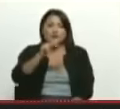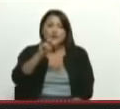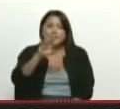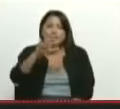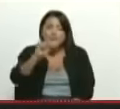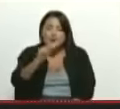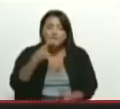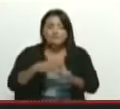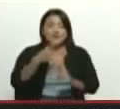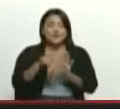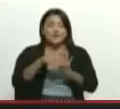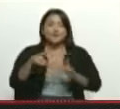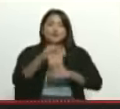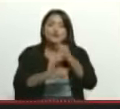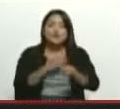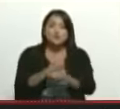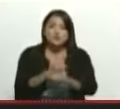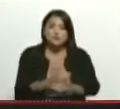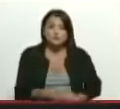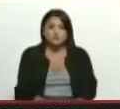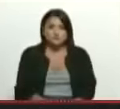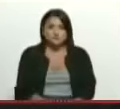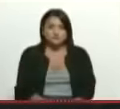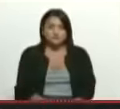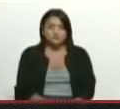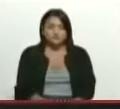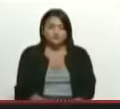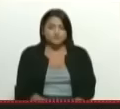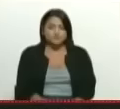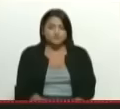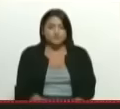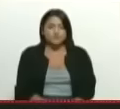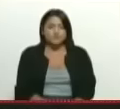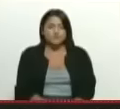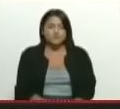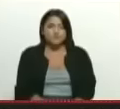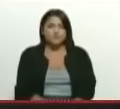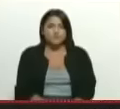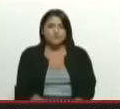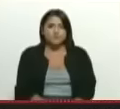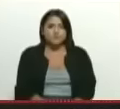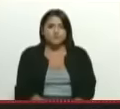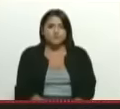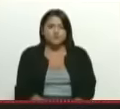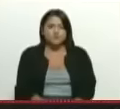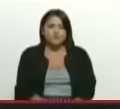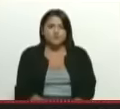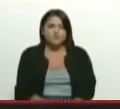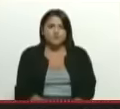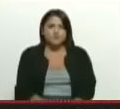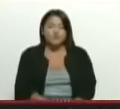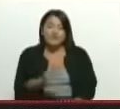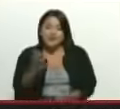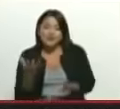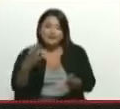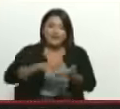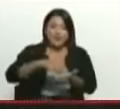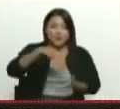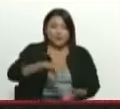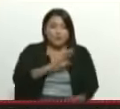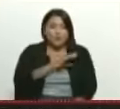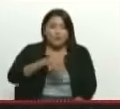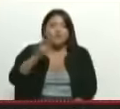el derecho internacional, incorporando en consecuencia dicho Estado en el mapa